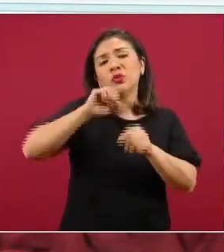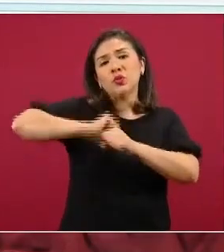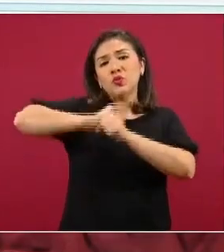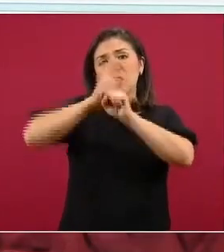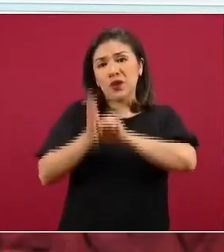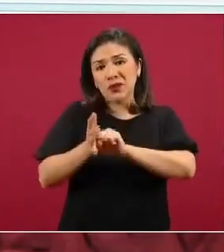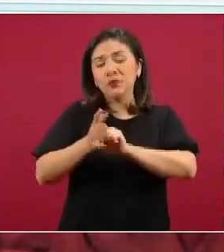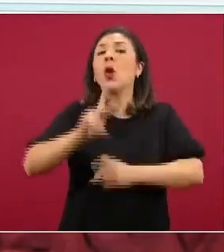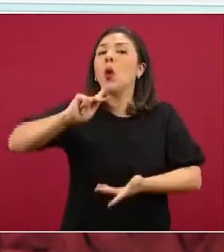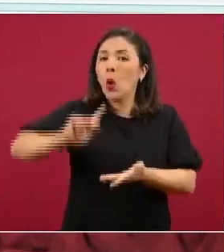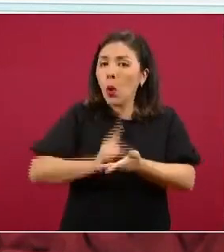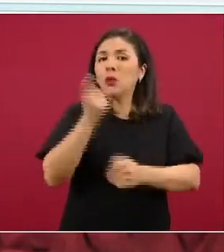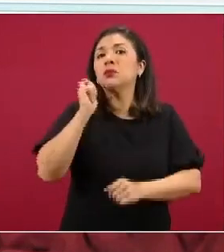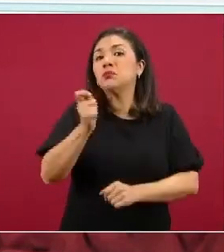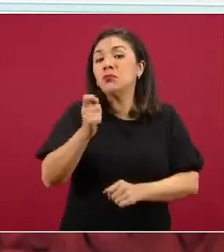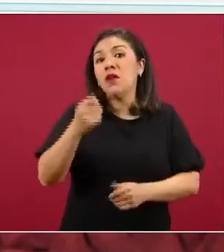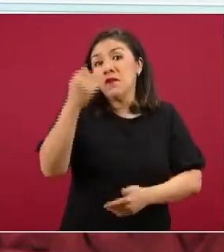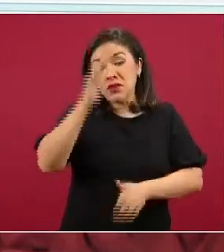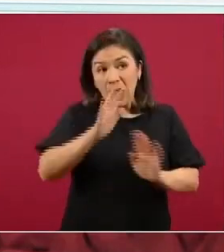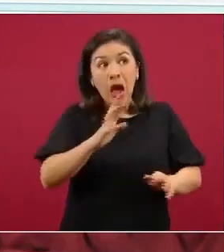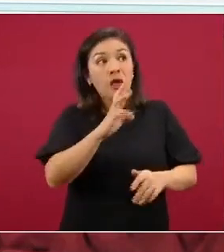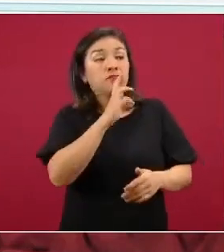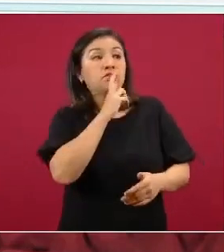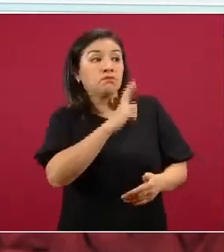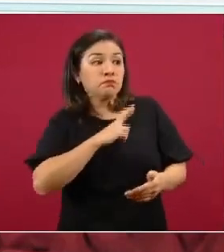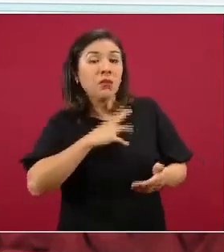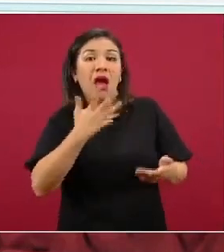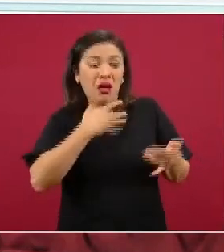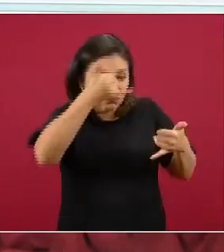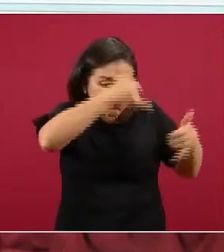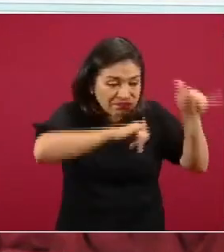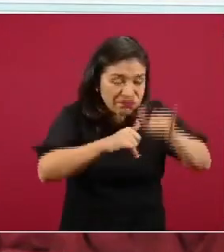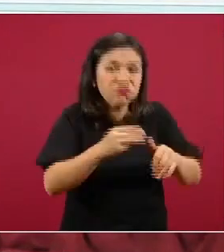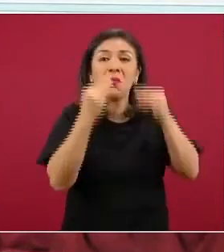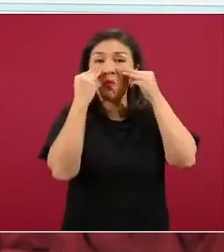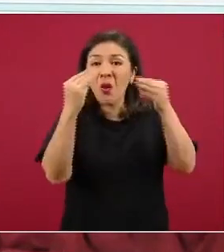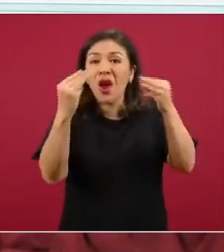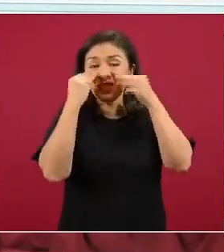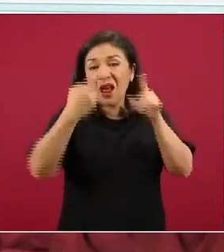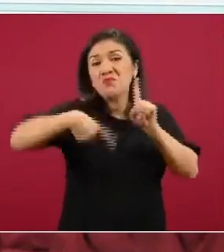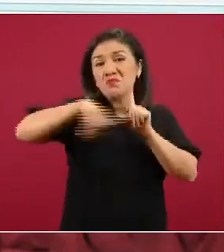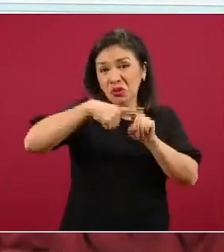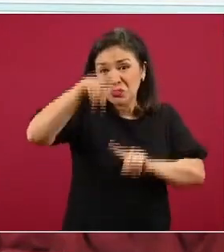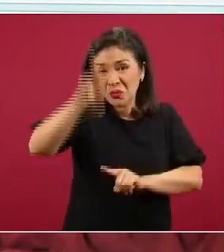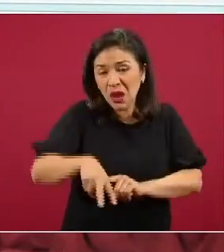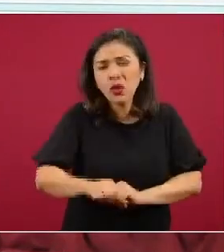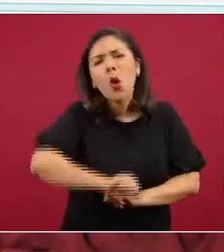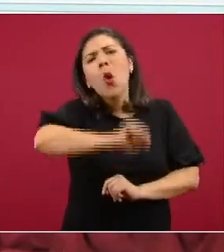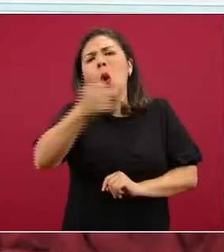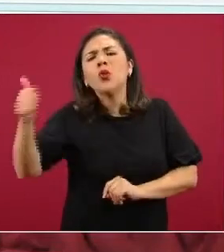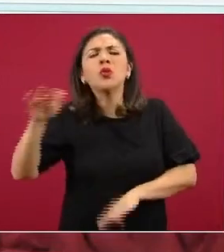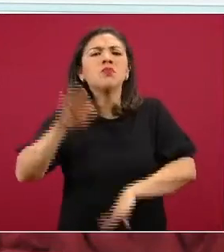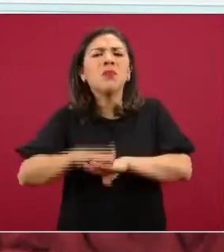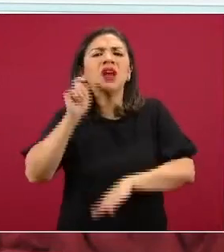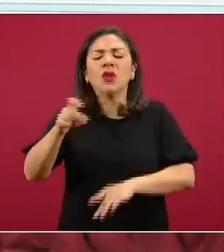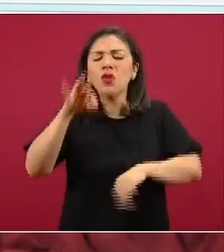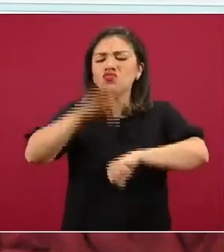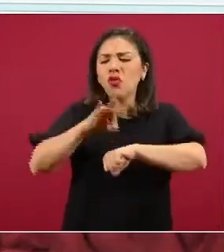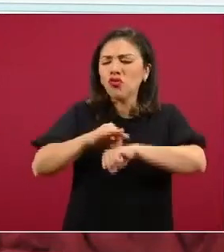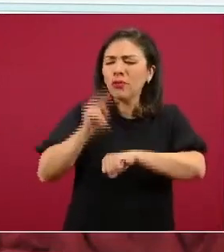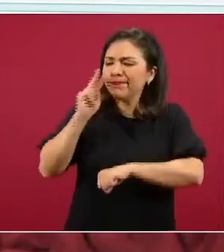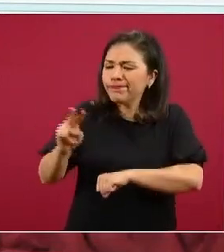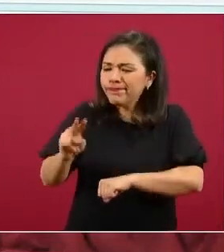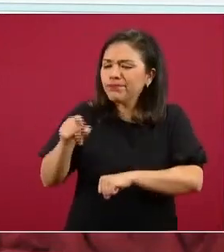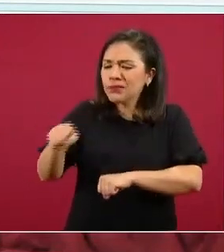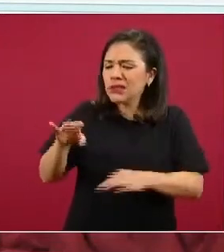SARS-CoV-2, otra vez, ya sea por confirmación directa, la gran mayoría de las muestras biológicas, pero también por dictaminación o